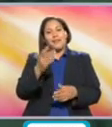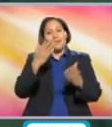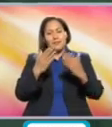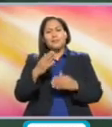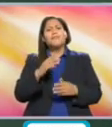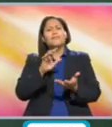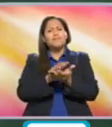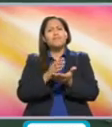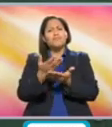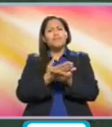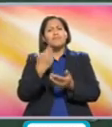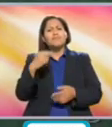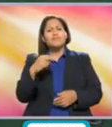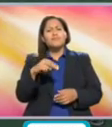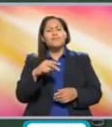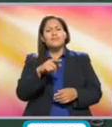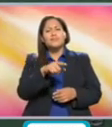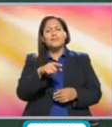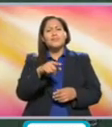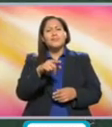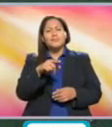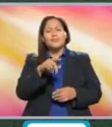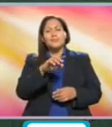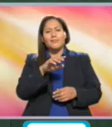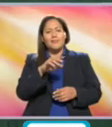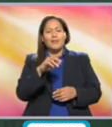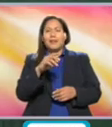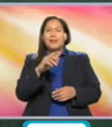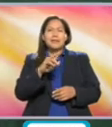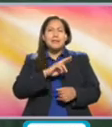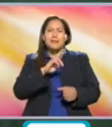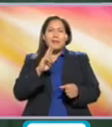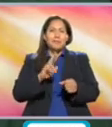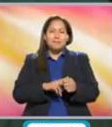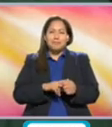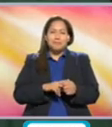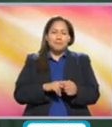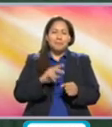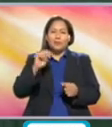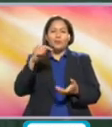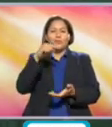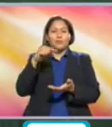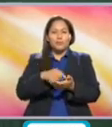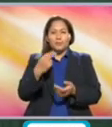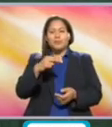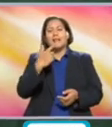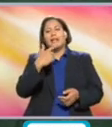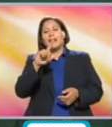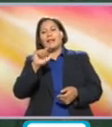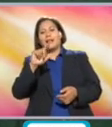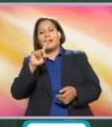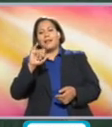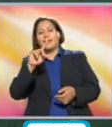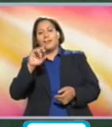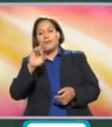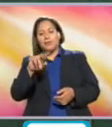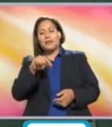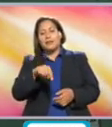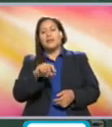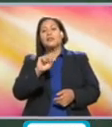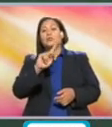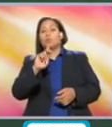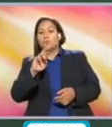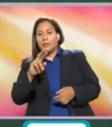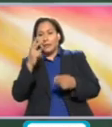torta? La torta, por lo normal, en otra parte se llama gladiador, pero aquí conmigo es la